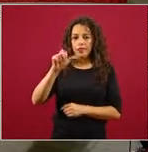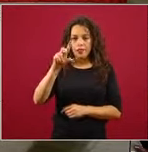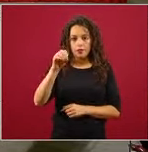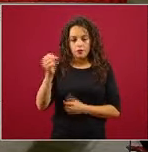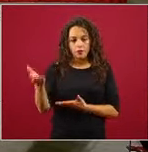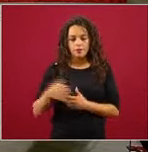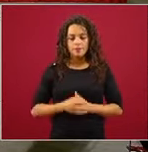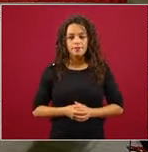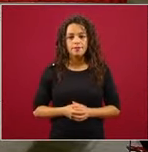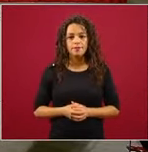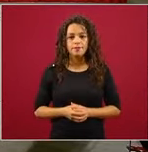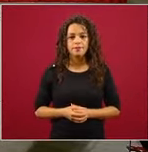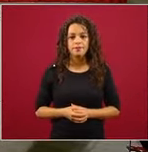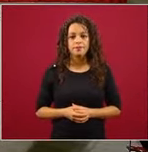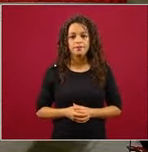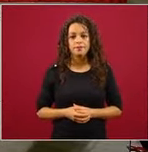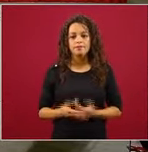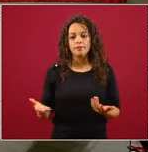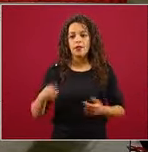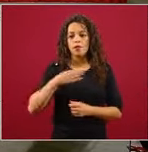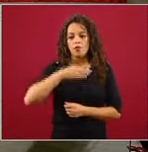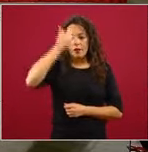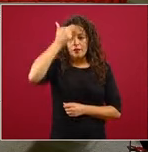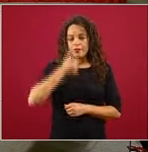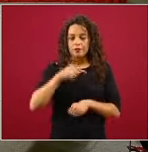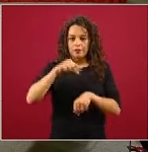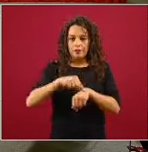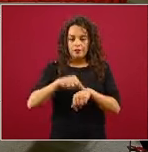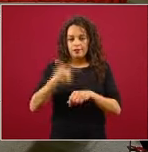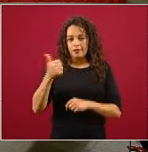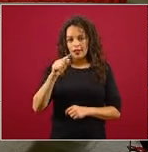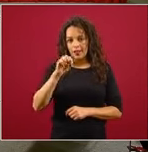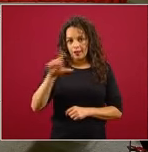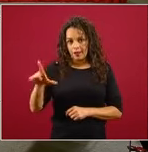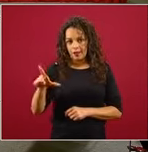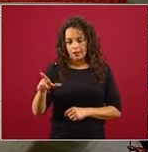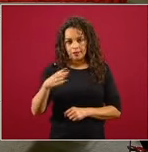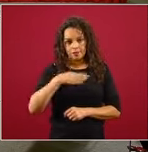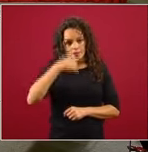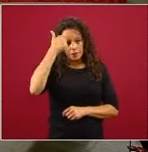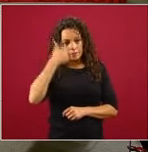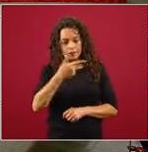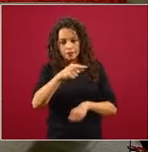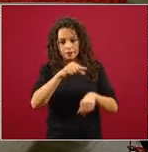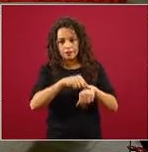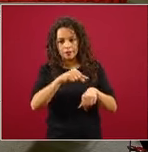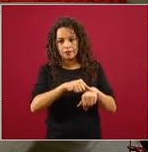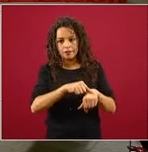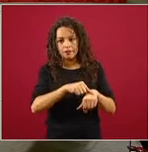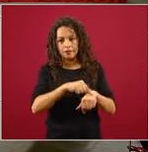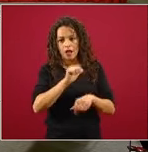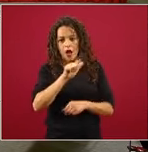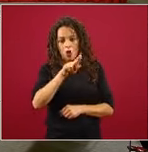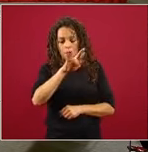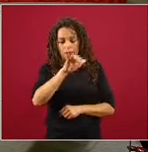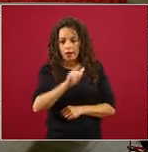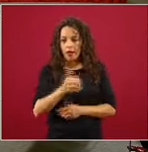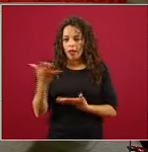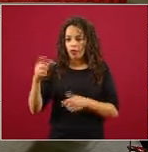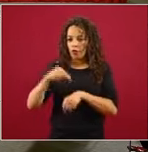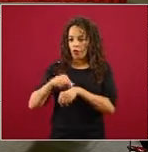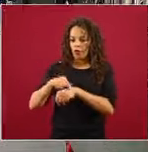Gracias. Bueno, buenas noches, doctor Gatell. Buenas noches, doctora Alomeda. Buenas noches, doctora. Carlos Avaroa, del periódico 1 más